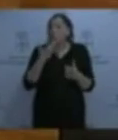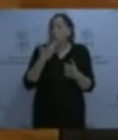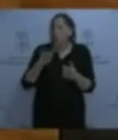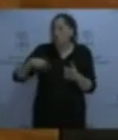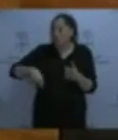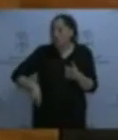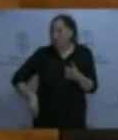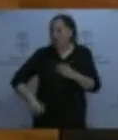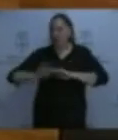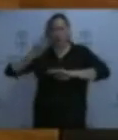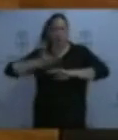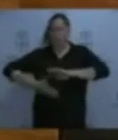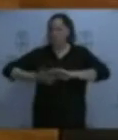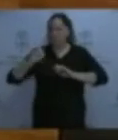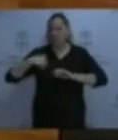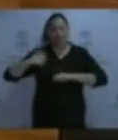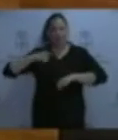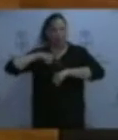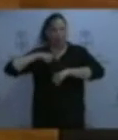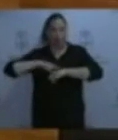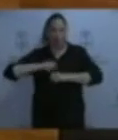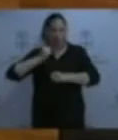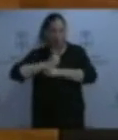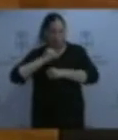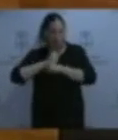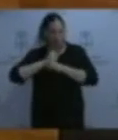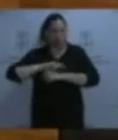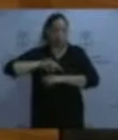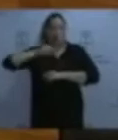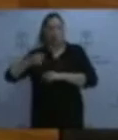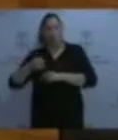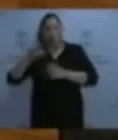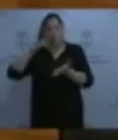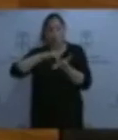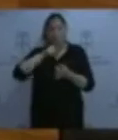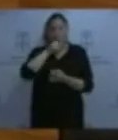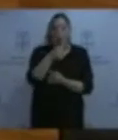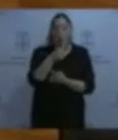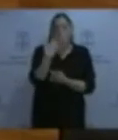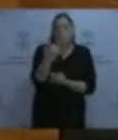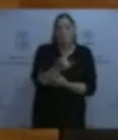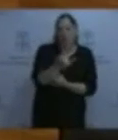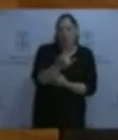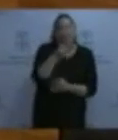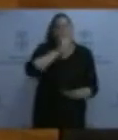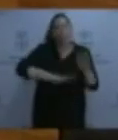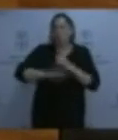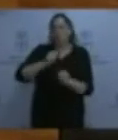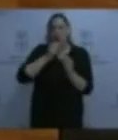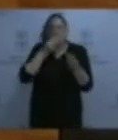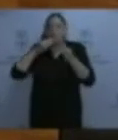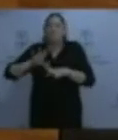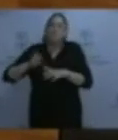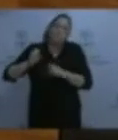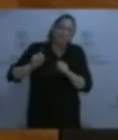profesionales al límite con el número de guardias, la autocobertura de estos cuando falte alguien va a ser mucho más complicada, evidentemente. A